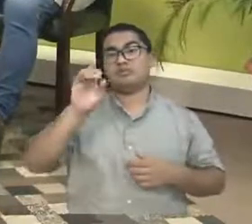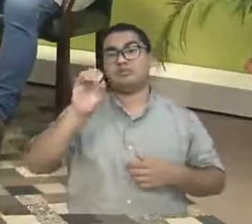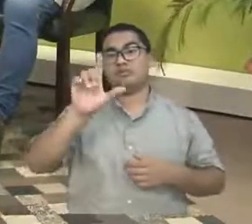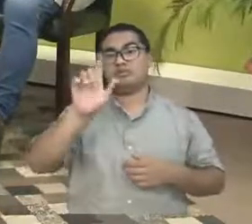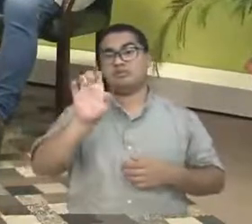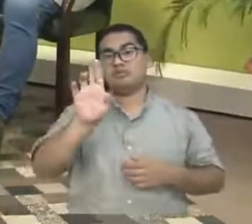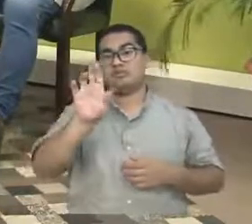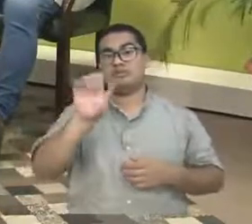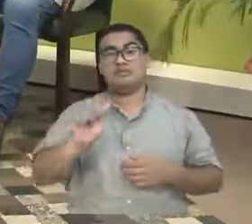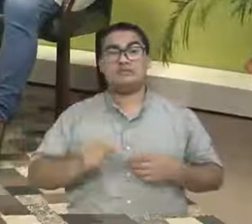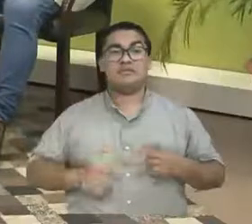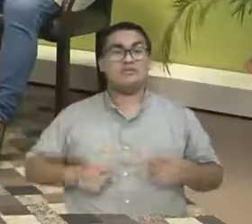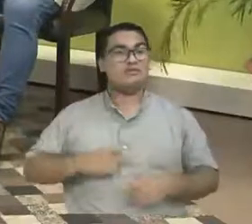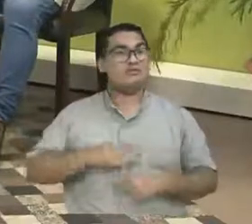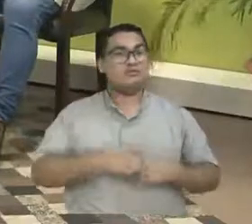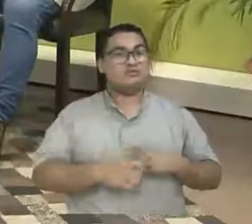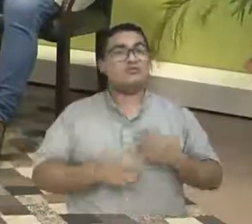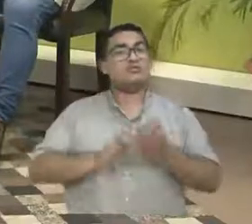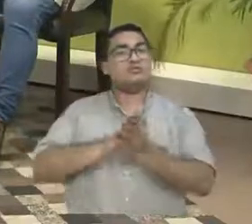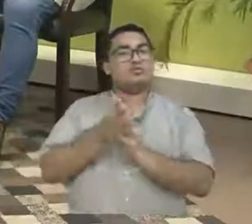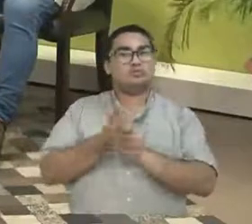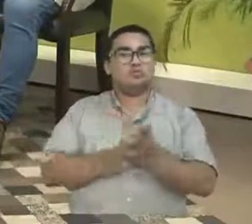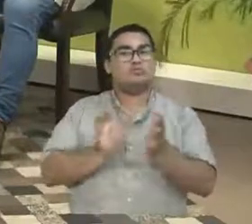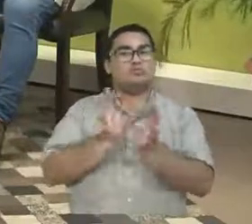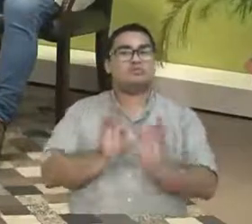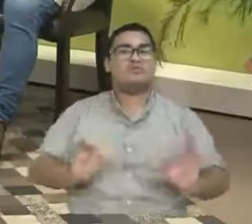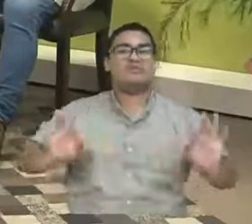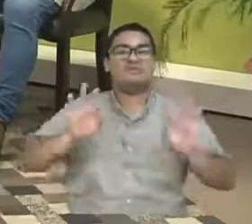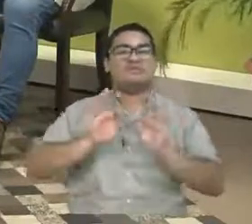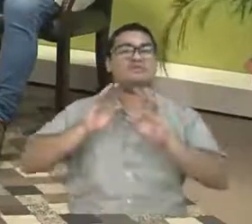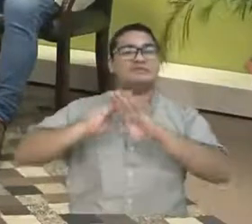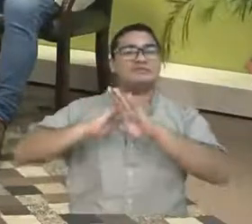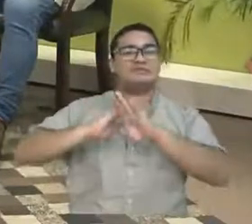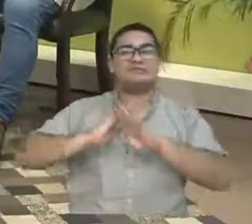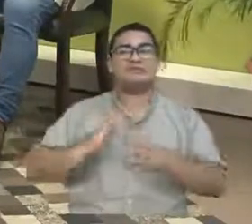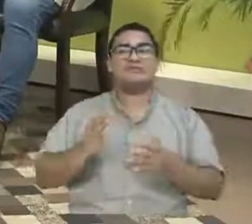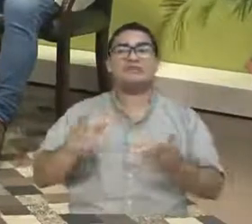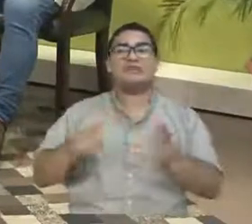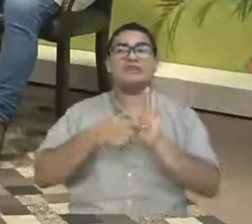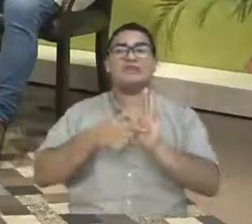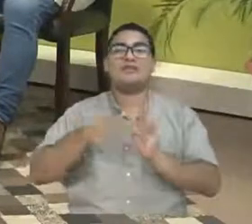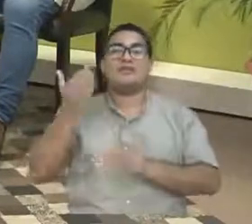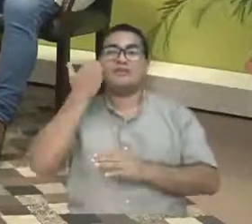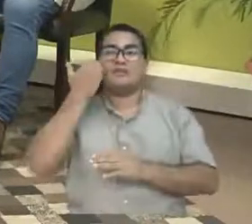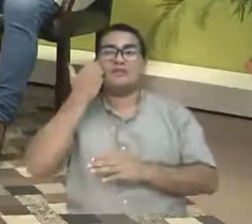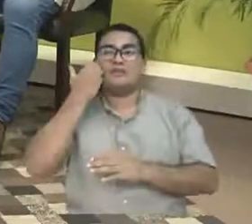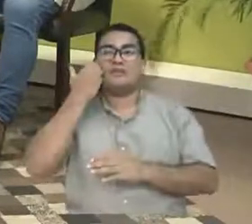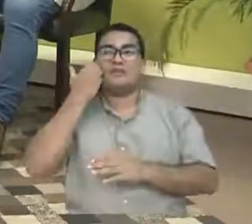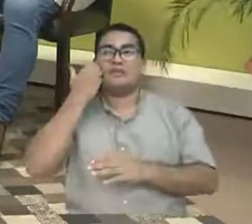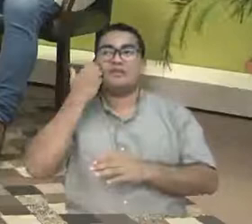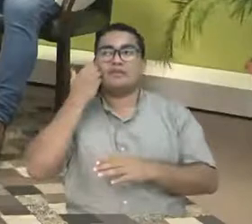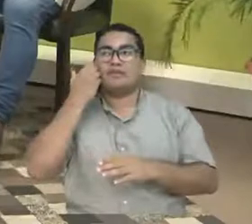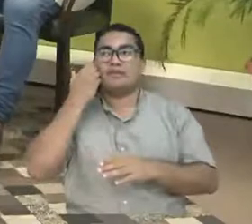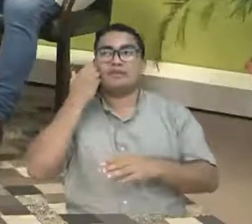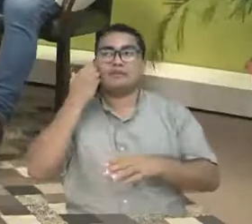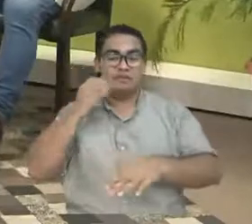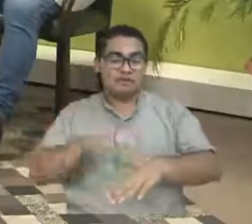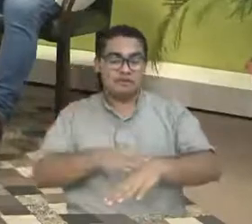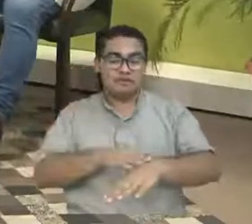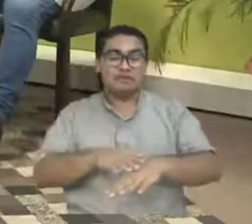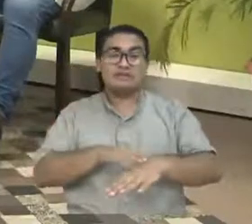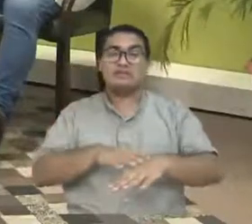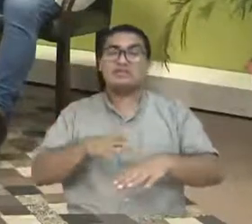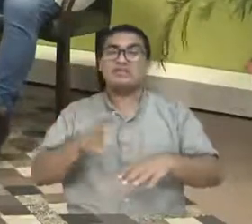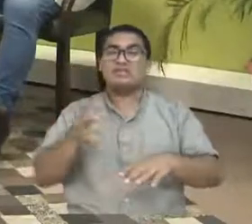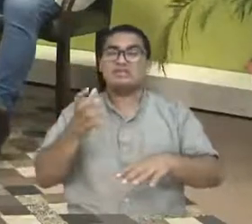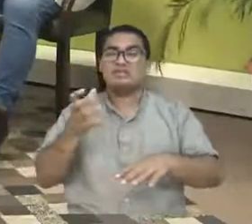hasta parasitarios. Hay otro tipo de enfermedades que se previenen con el lavado de manos, como son las infecciones de piel, o hay otra infección que se